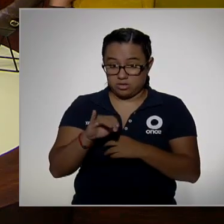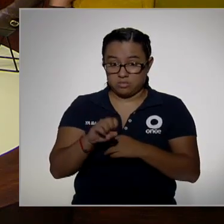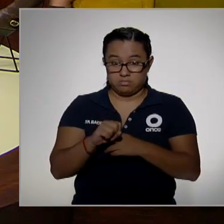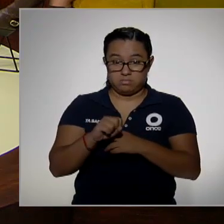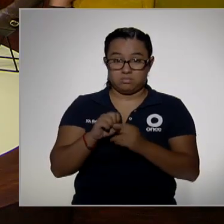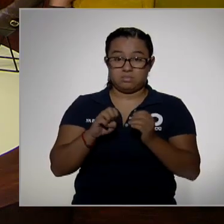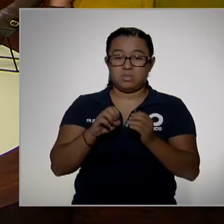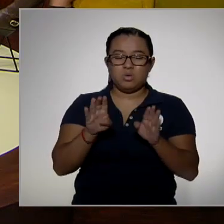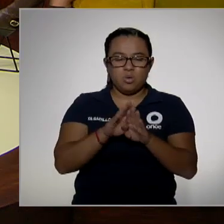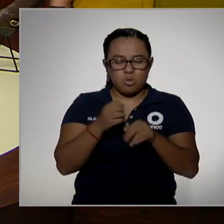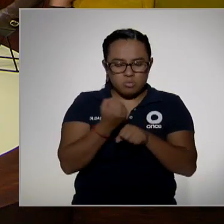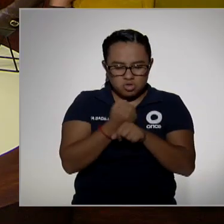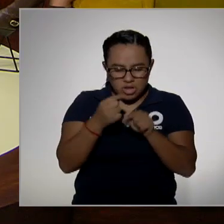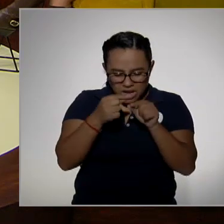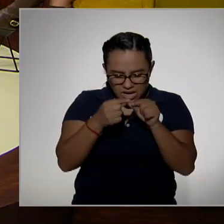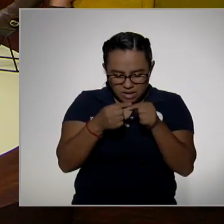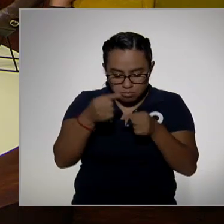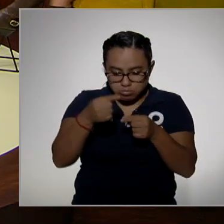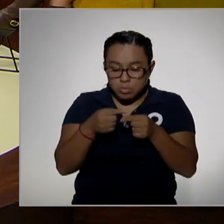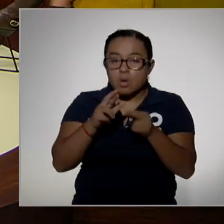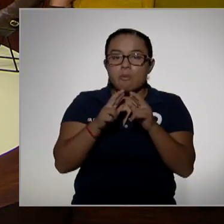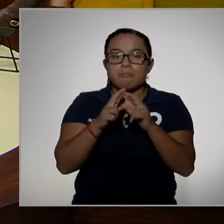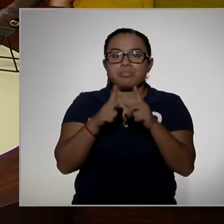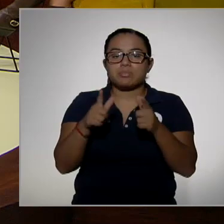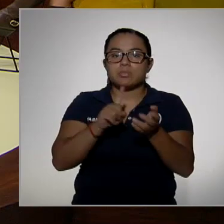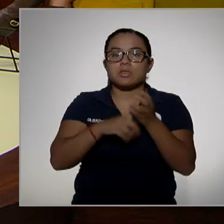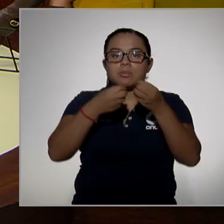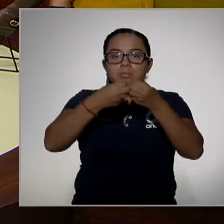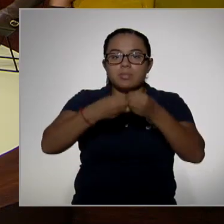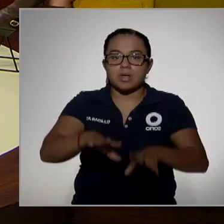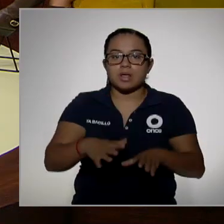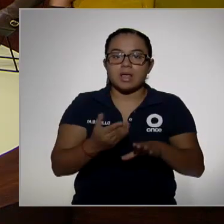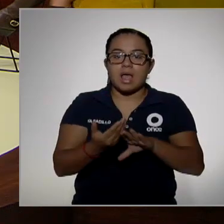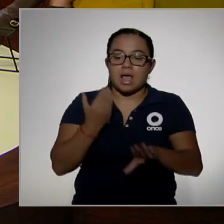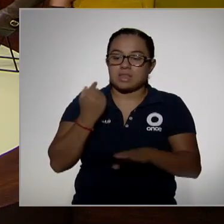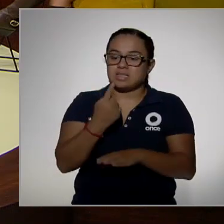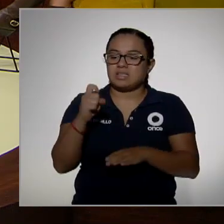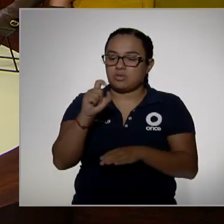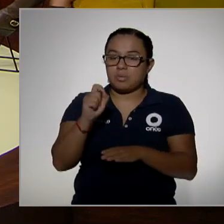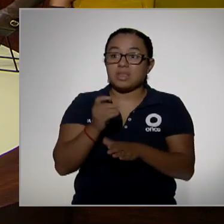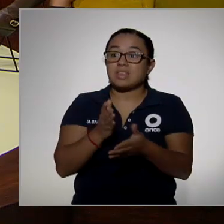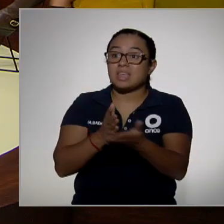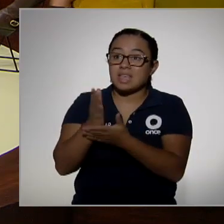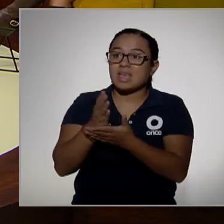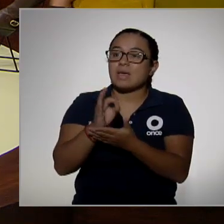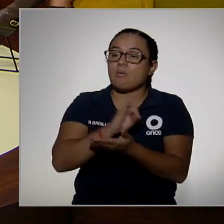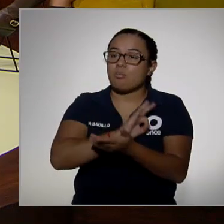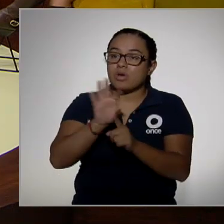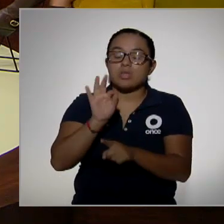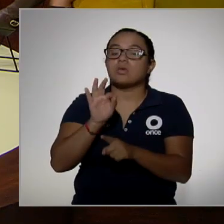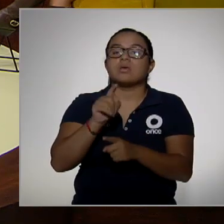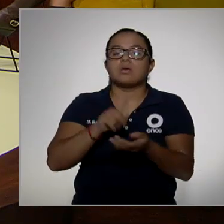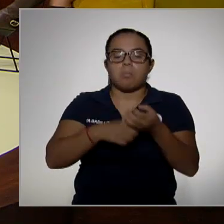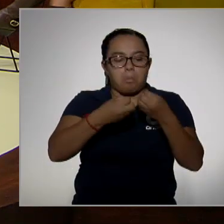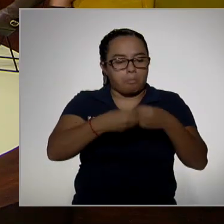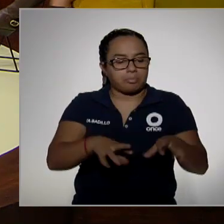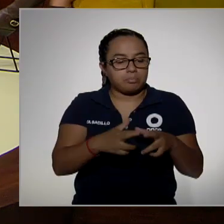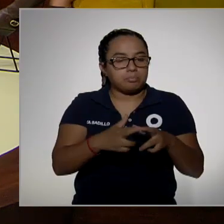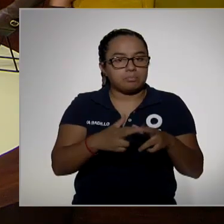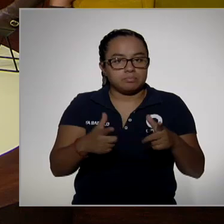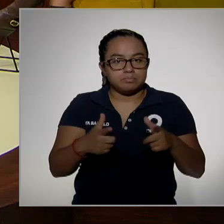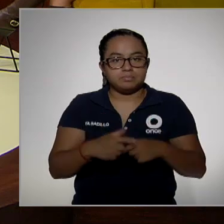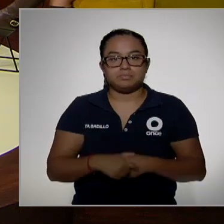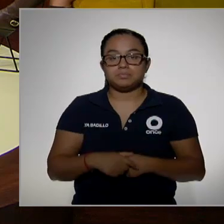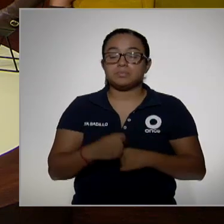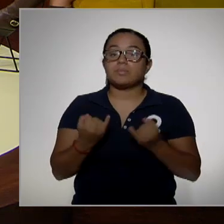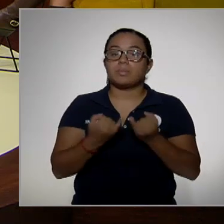o los pequeños vasos sanguíneos se rompan y se pierdan antes de los 120 días que esperemos encontrar y también es importante destacar